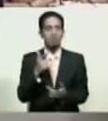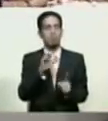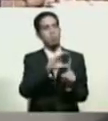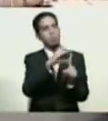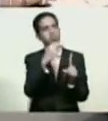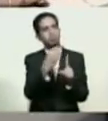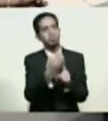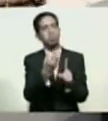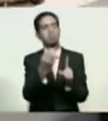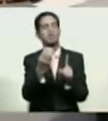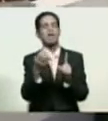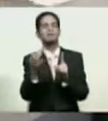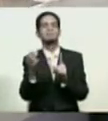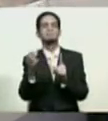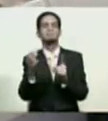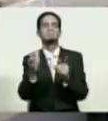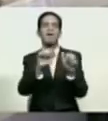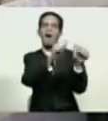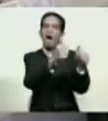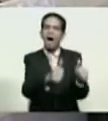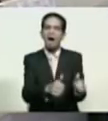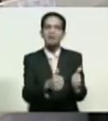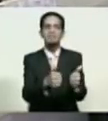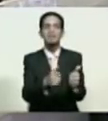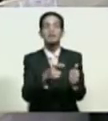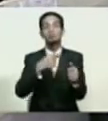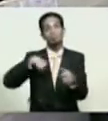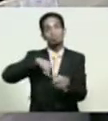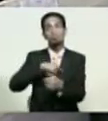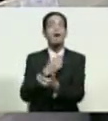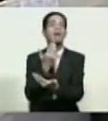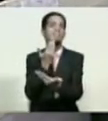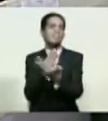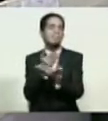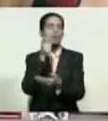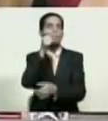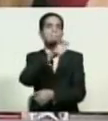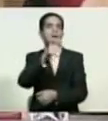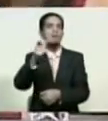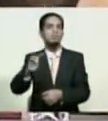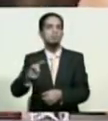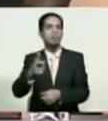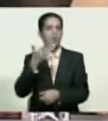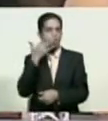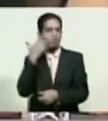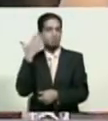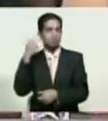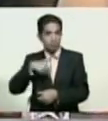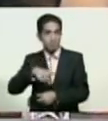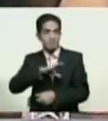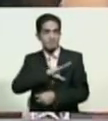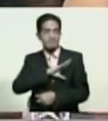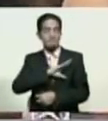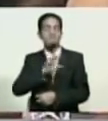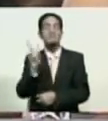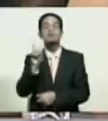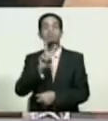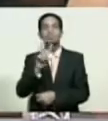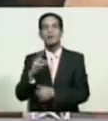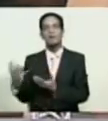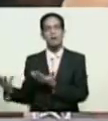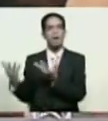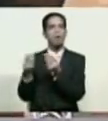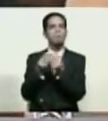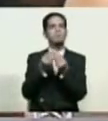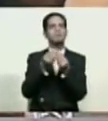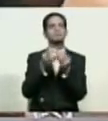culturales, artísticas. Agradecemos a los patrimonios inmateriales de la humanidad, orgullo de Venezuela, que nos acompañaron por